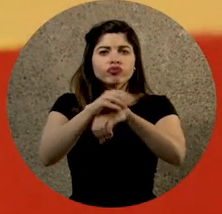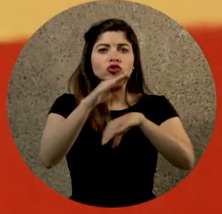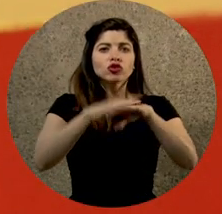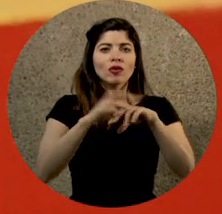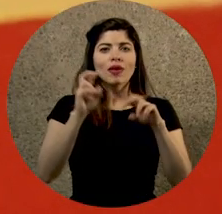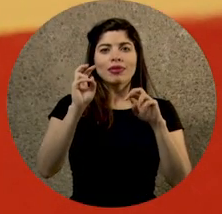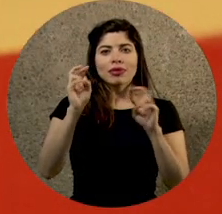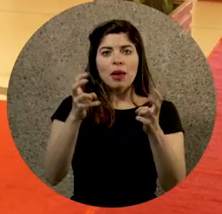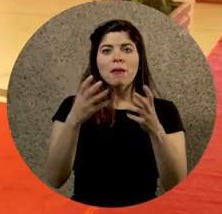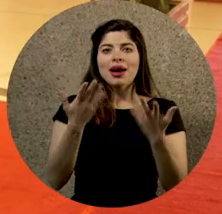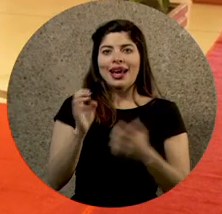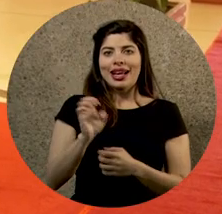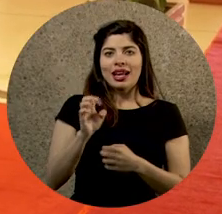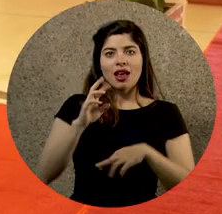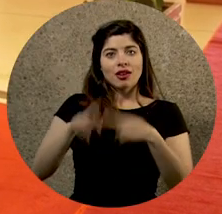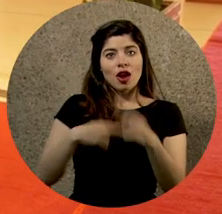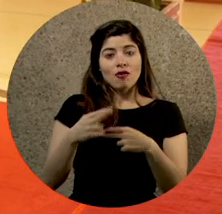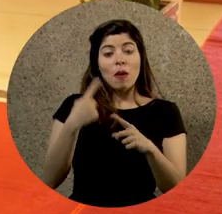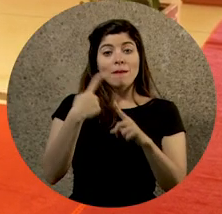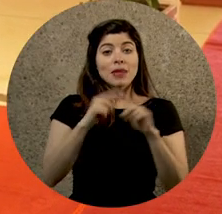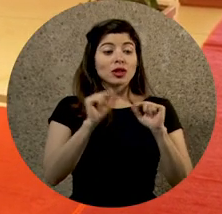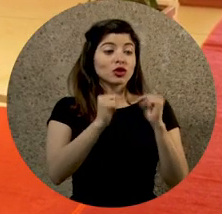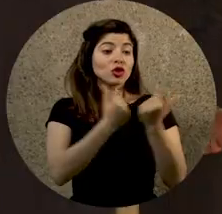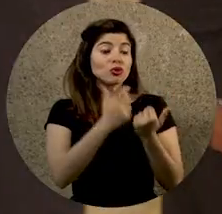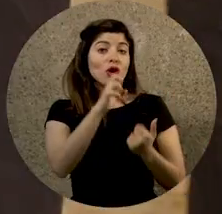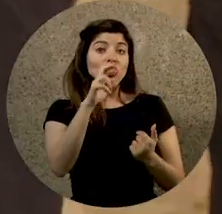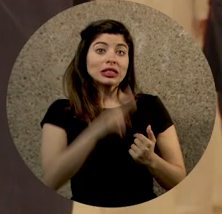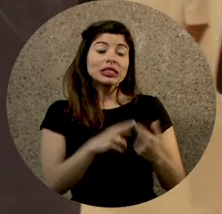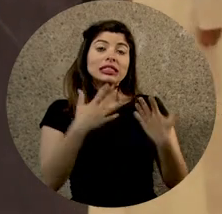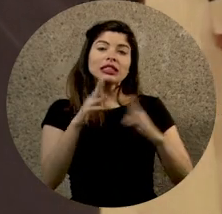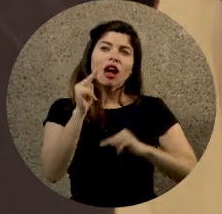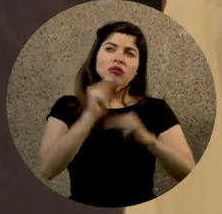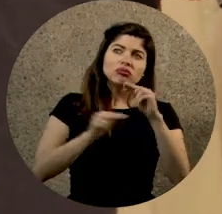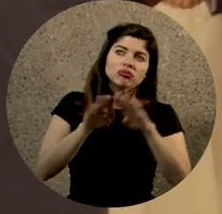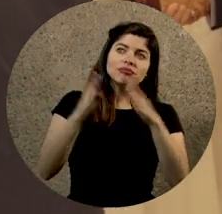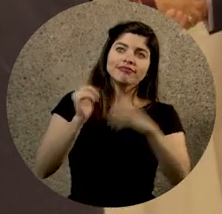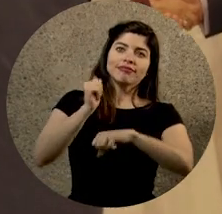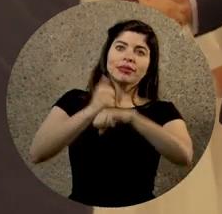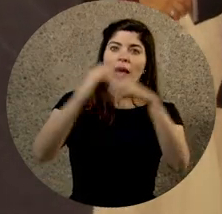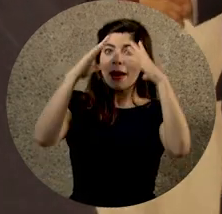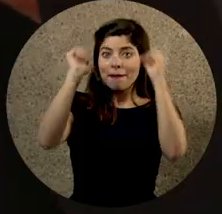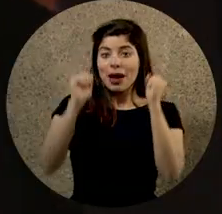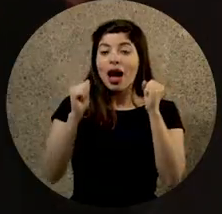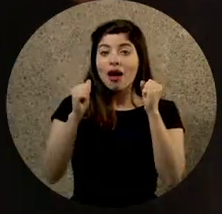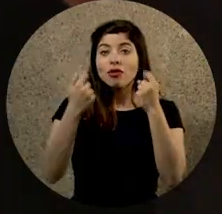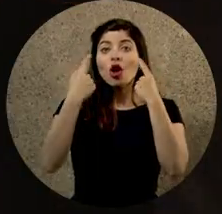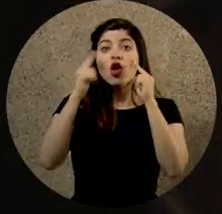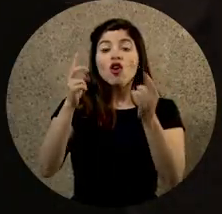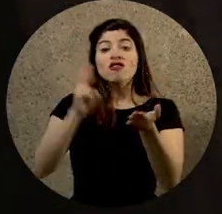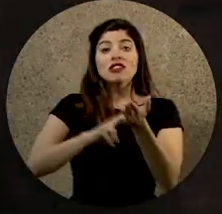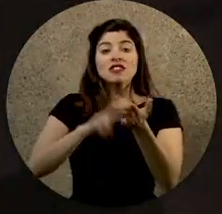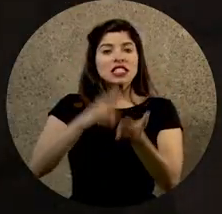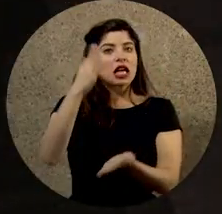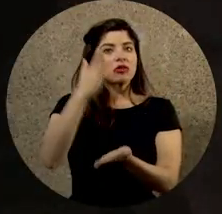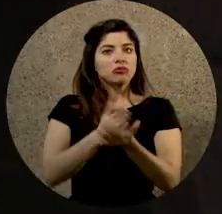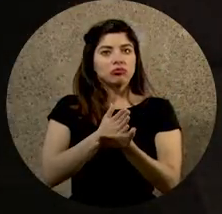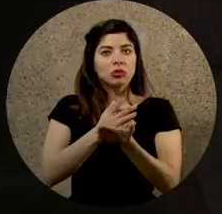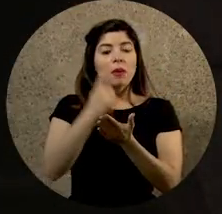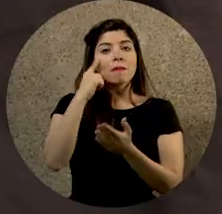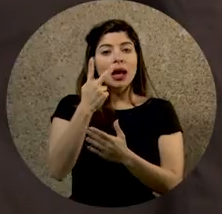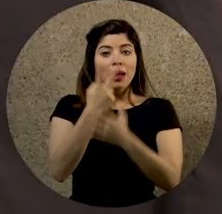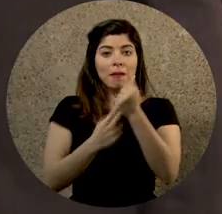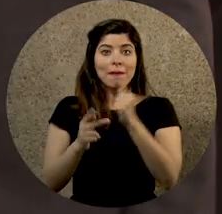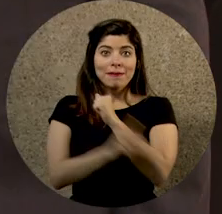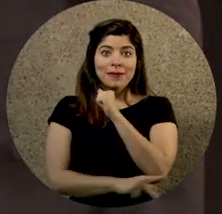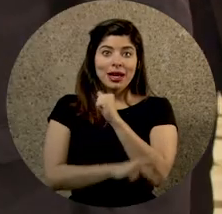renovables. Además, la delegación costarricense negoció la apertura de una embajada, logró la supresión de visas para ciudadanos de